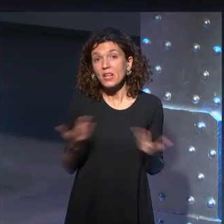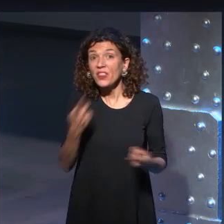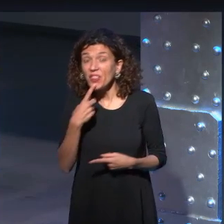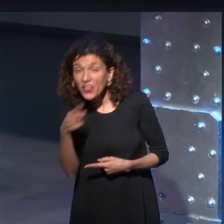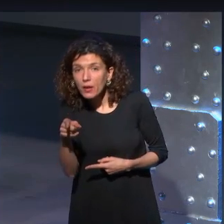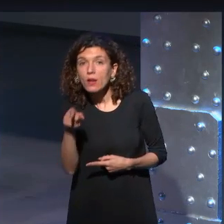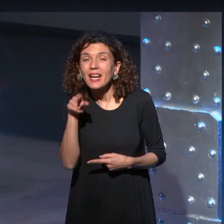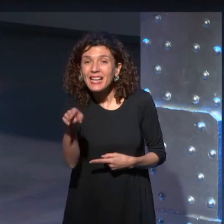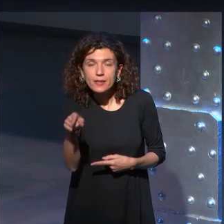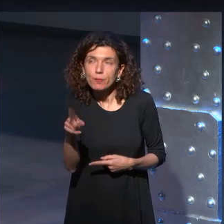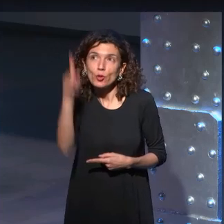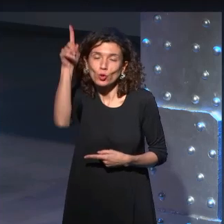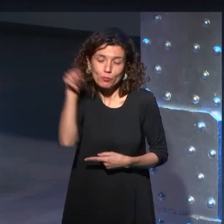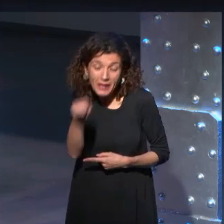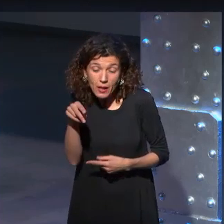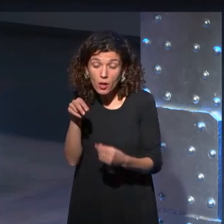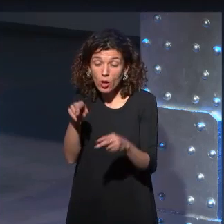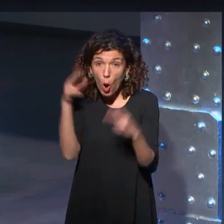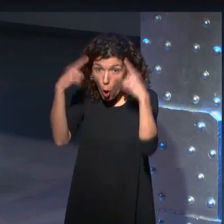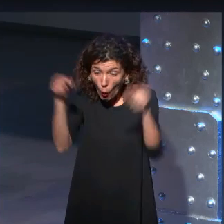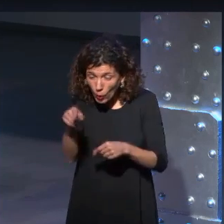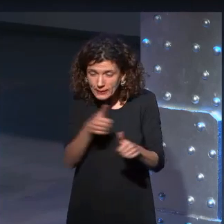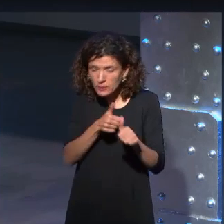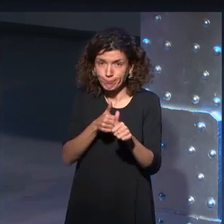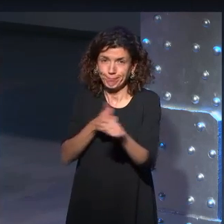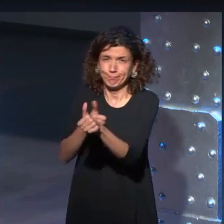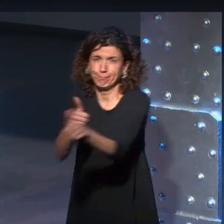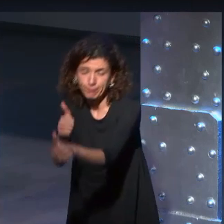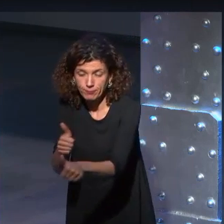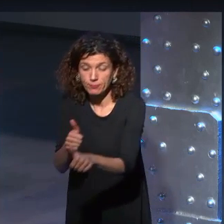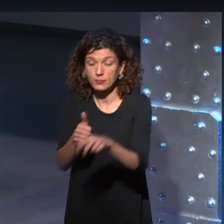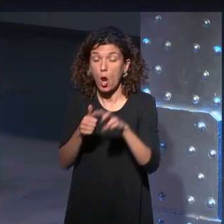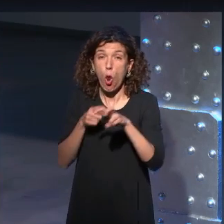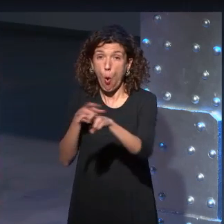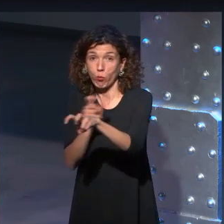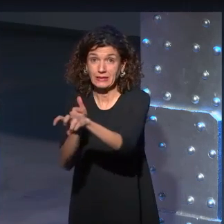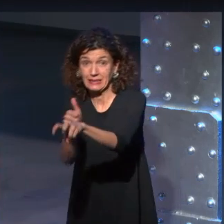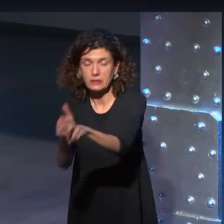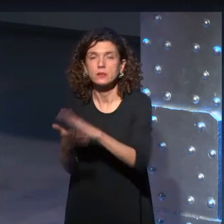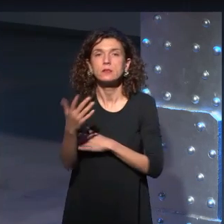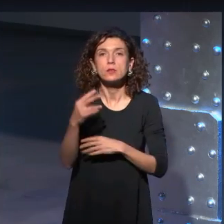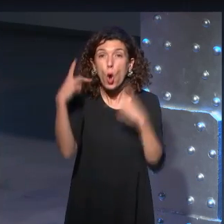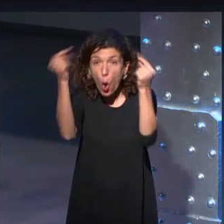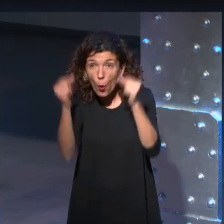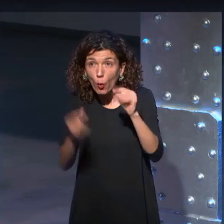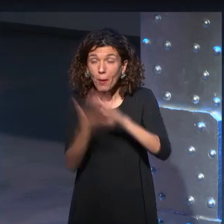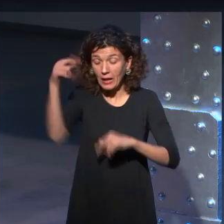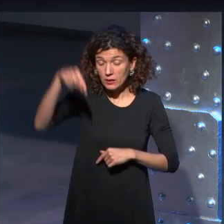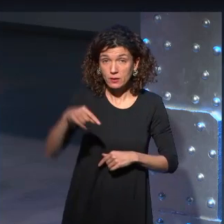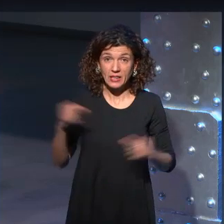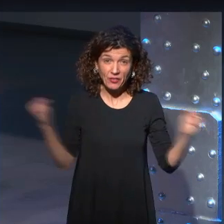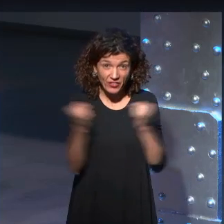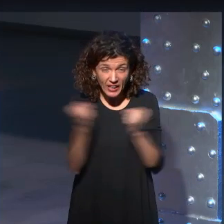dice, ese es mi Dios. Y se dedica a perseguirlo. Pero este lobo, en lugar de ir hacia el sur en un